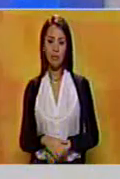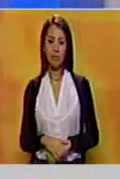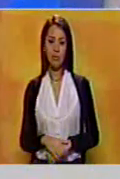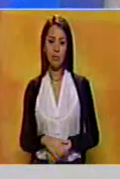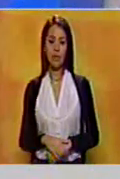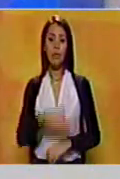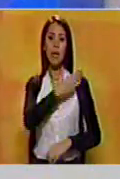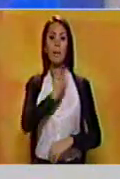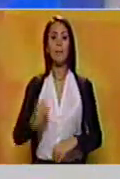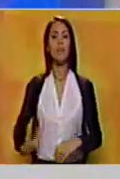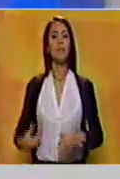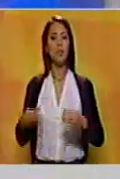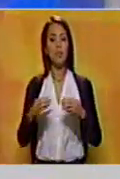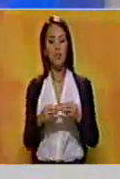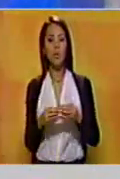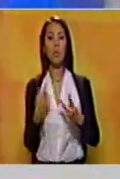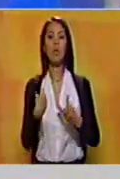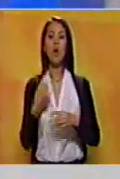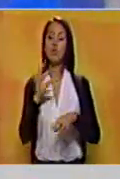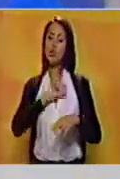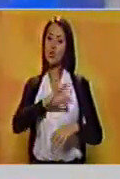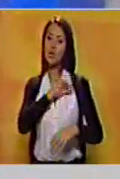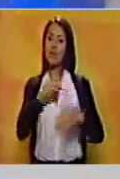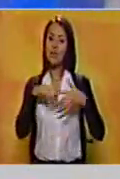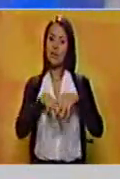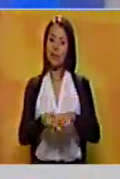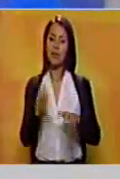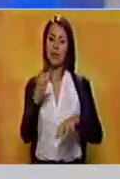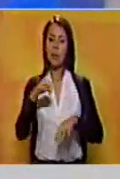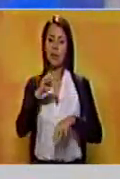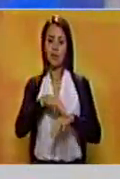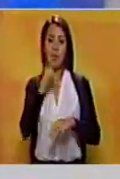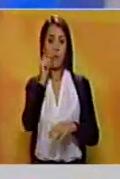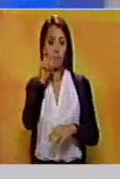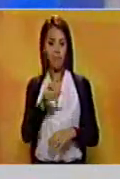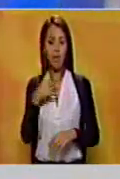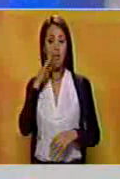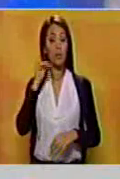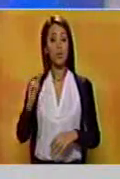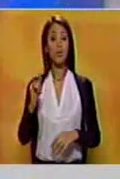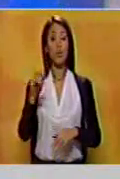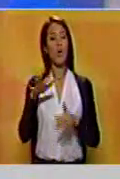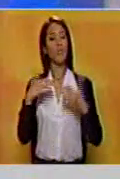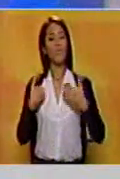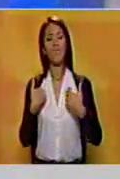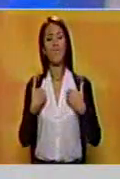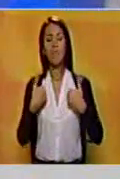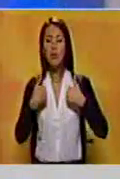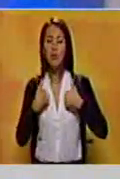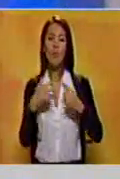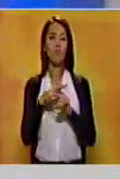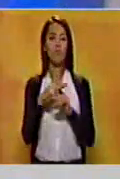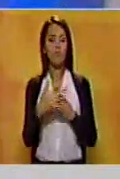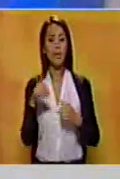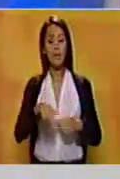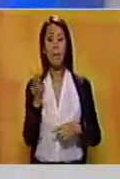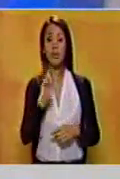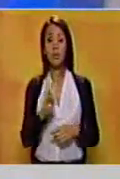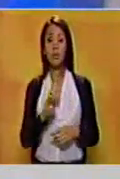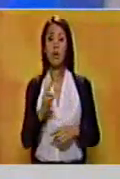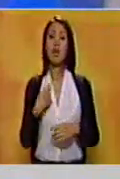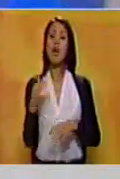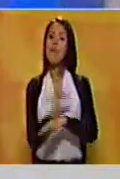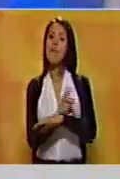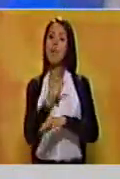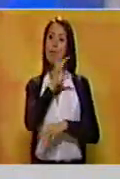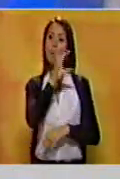el presidente de la comisión de desarrollo social integral de la asamblea nacional josé manuel olivares denunció que la crisis hospitalaria de venezuela repercute en los países fronterizos